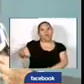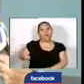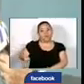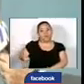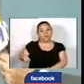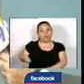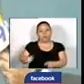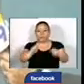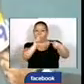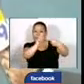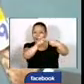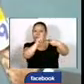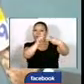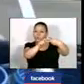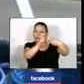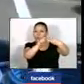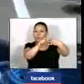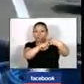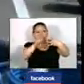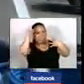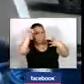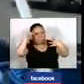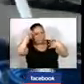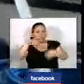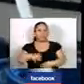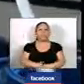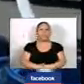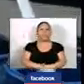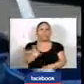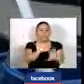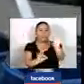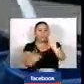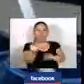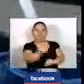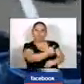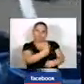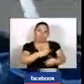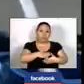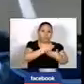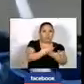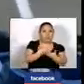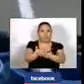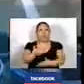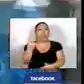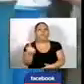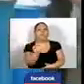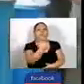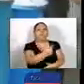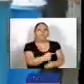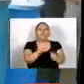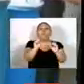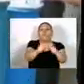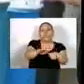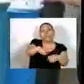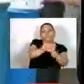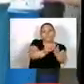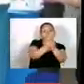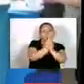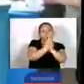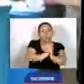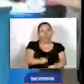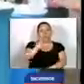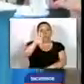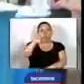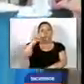esos criterios y toda esa línea se tiene que analizar. Actualmente los acreedores de este beneficio son los pobladores que consumen menos de 40 metros